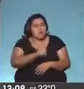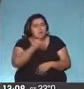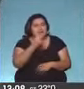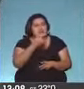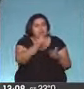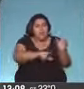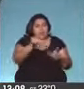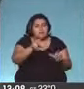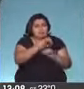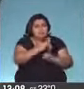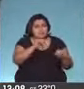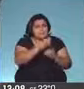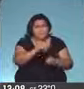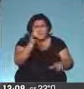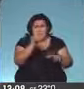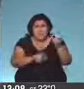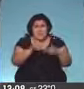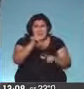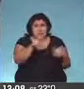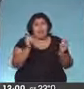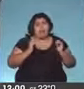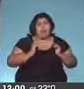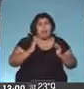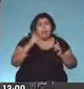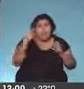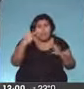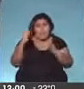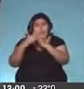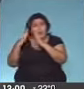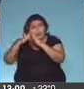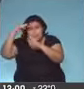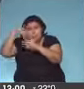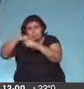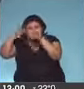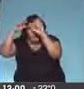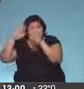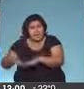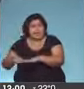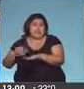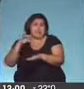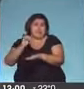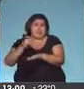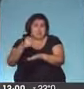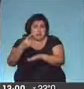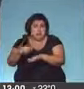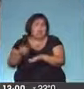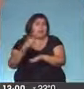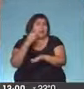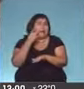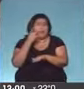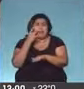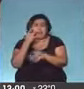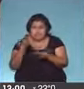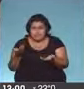que realmente no tiene nada que hacer, tiene que estar en cuarentena y resulta que a lo mejor para hacer unas compras que